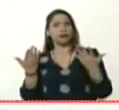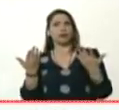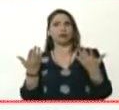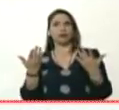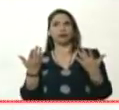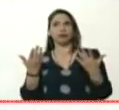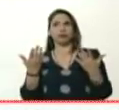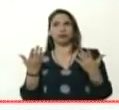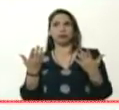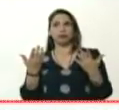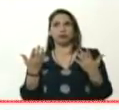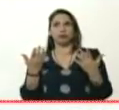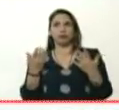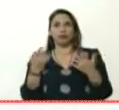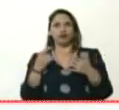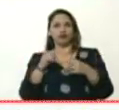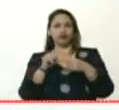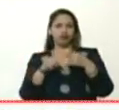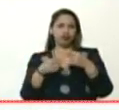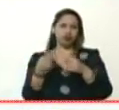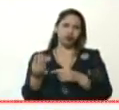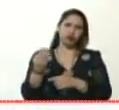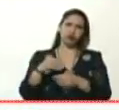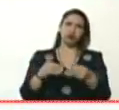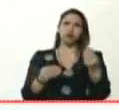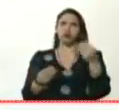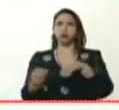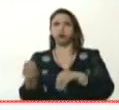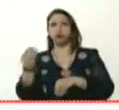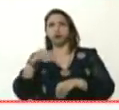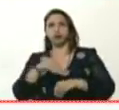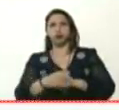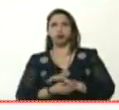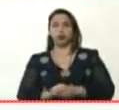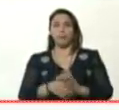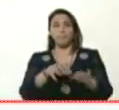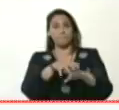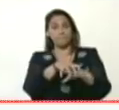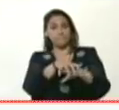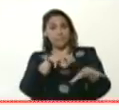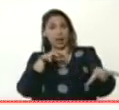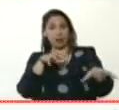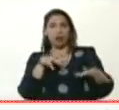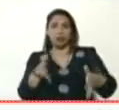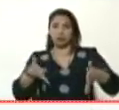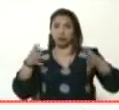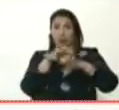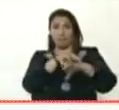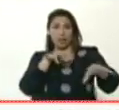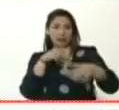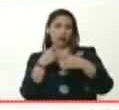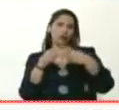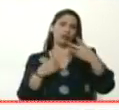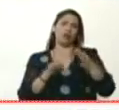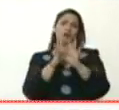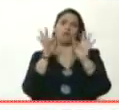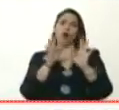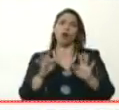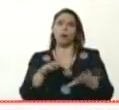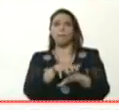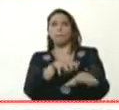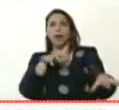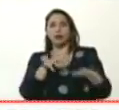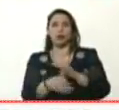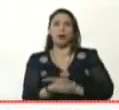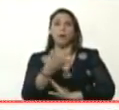la forma de medir las cosas es con voto. Si hay mayoría, gana la mayoría. Hay distintas formas de mayoría. Hay